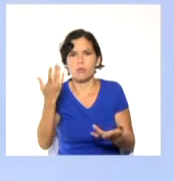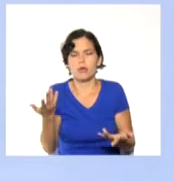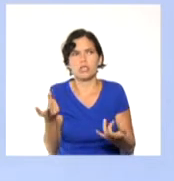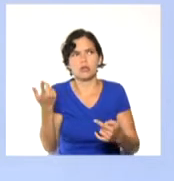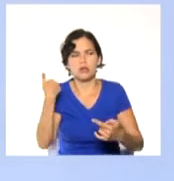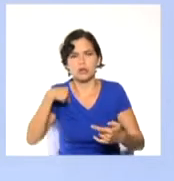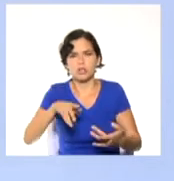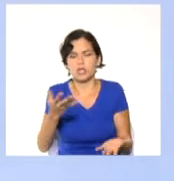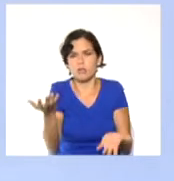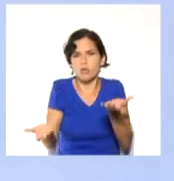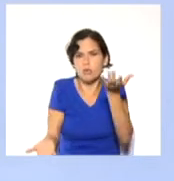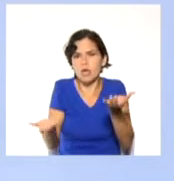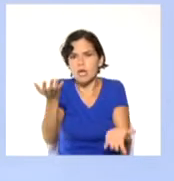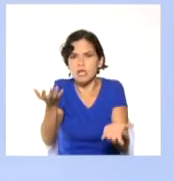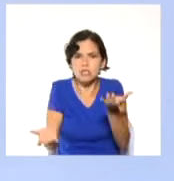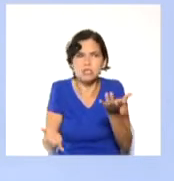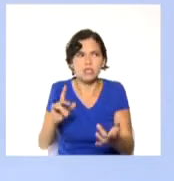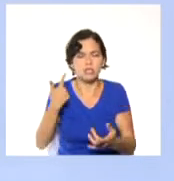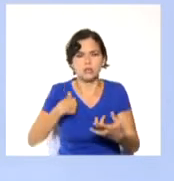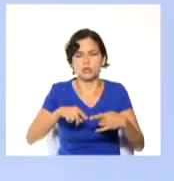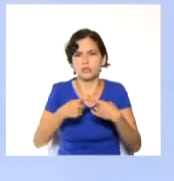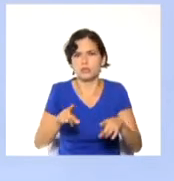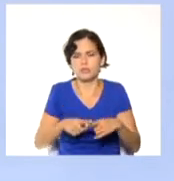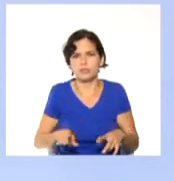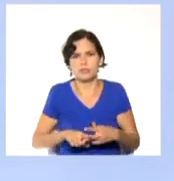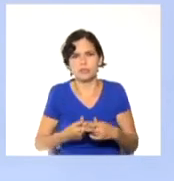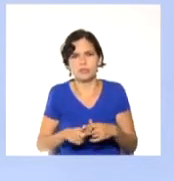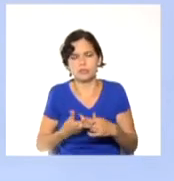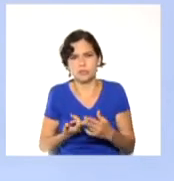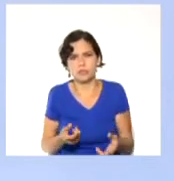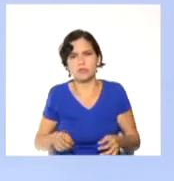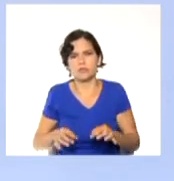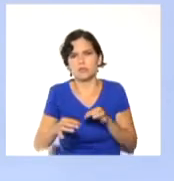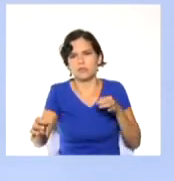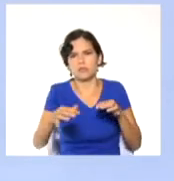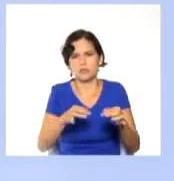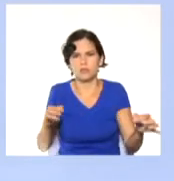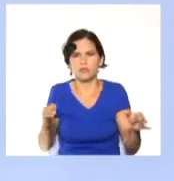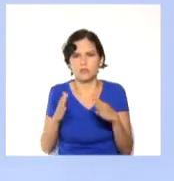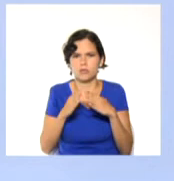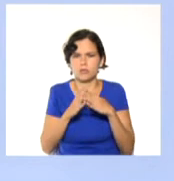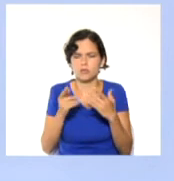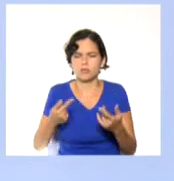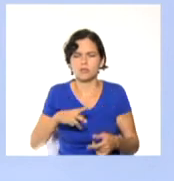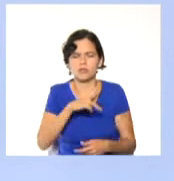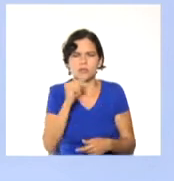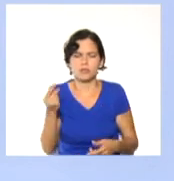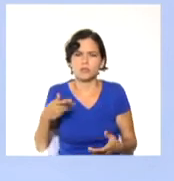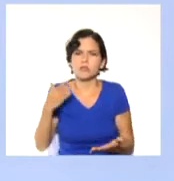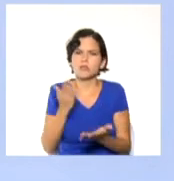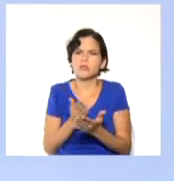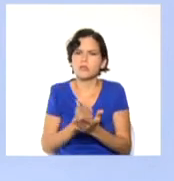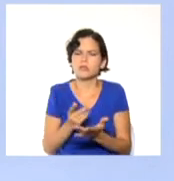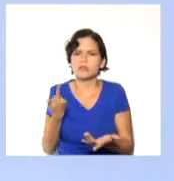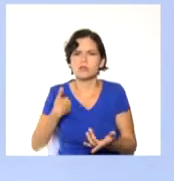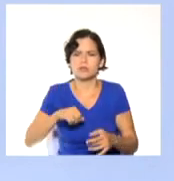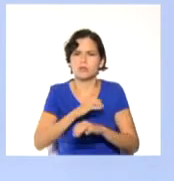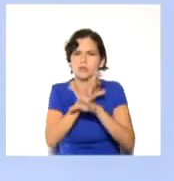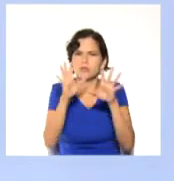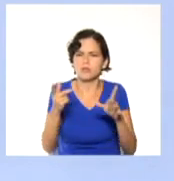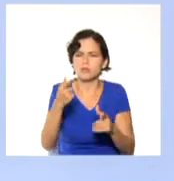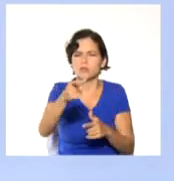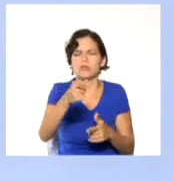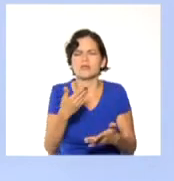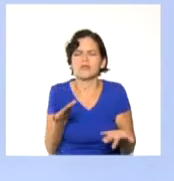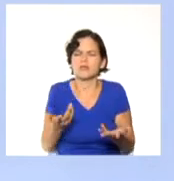tenemos balanzas, tenemos diferentes instrumentos para medir en el hogar, pero no siempre tenemos bien especificado que de eso se tratan